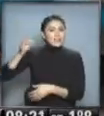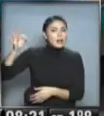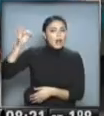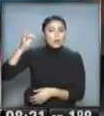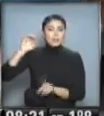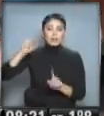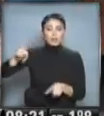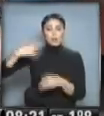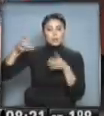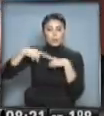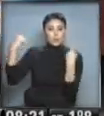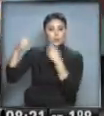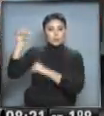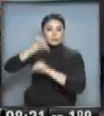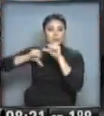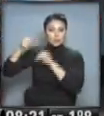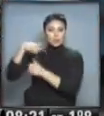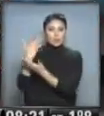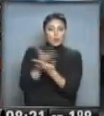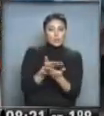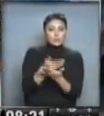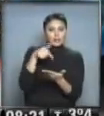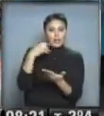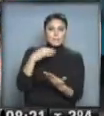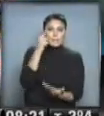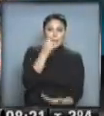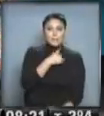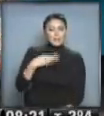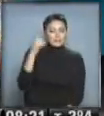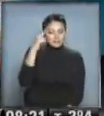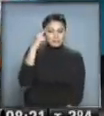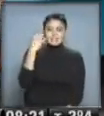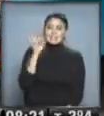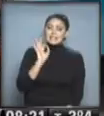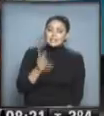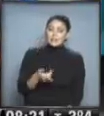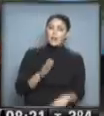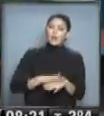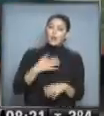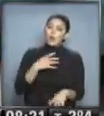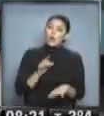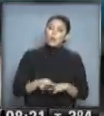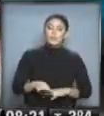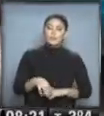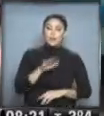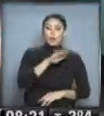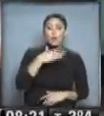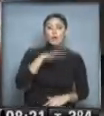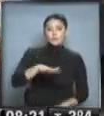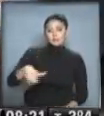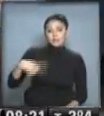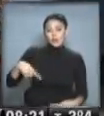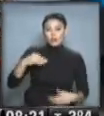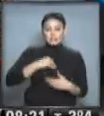del laboratorio porque lo que de lo que se trata es que los padres se involucren en aquello que a los chicos les pasa para que